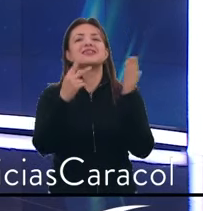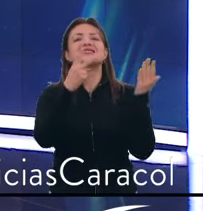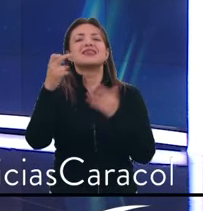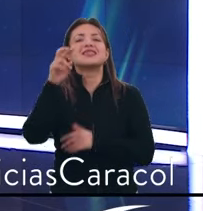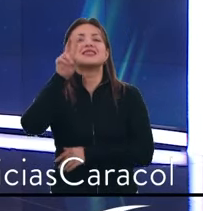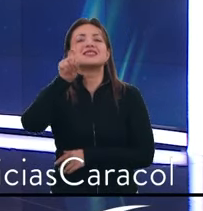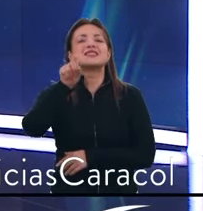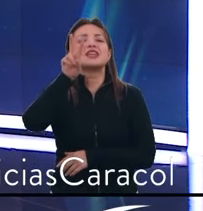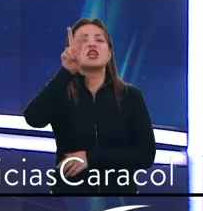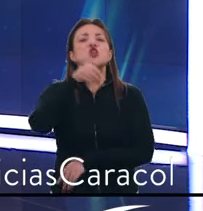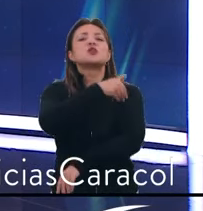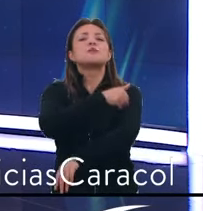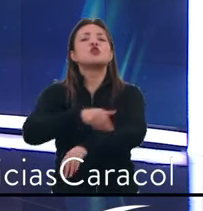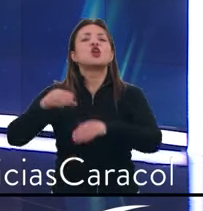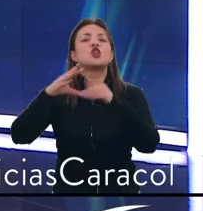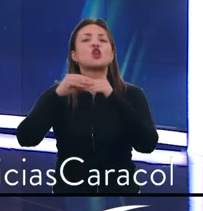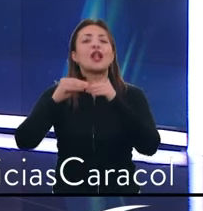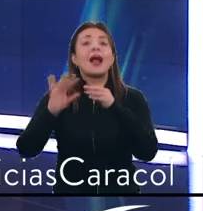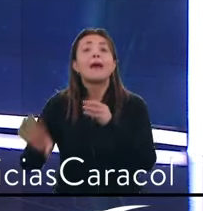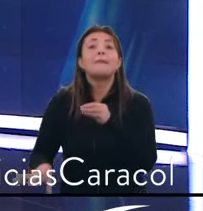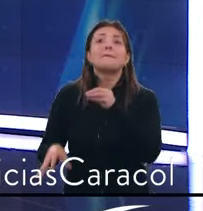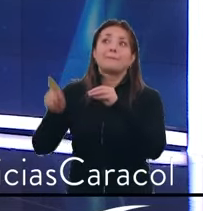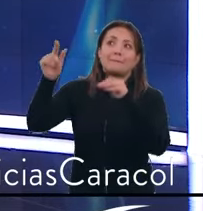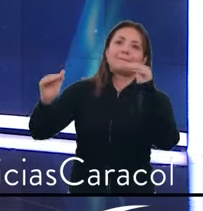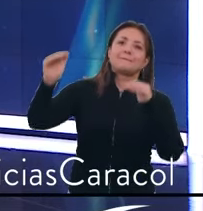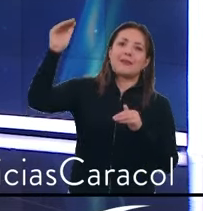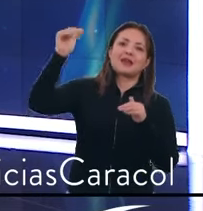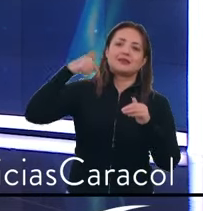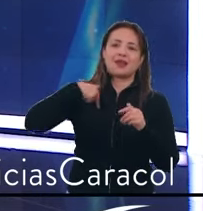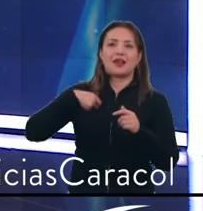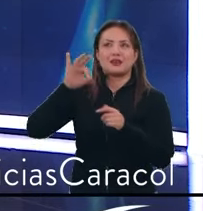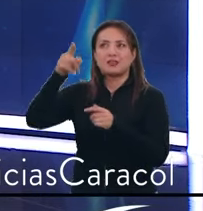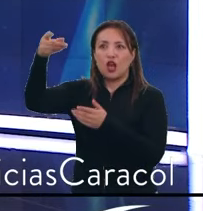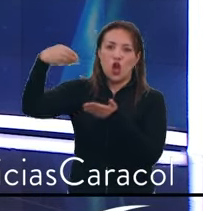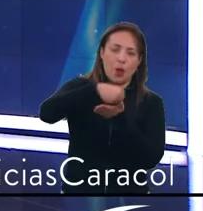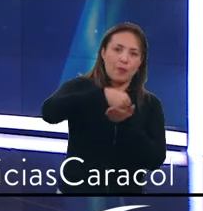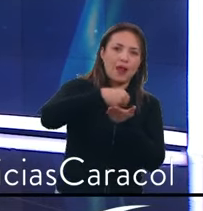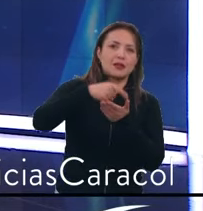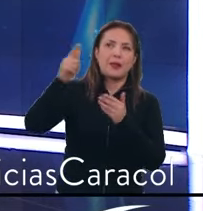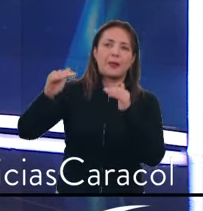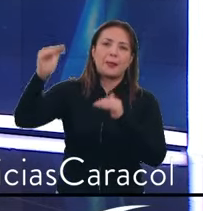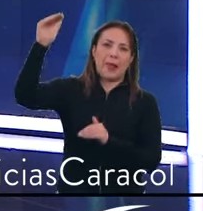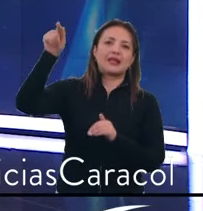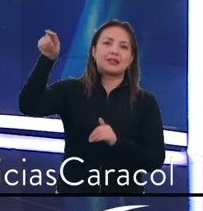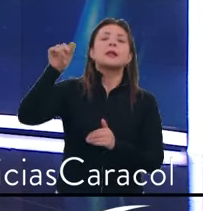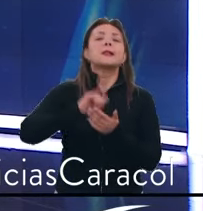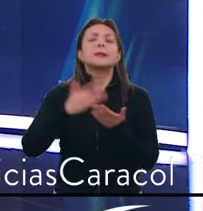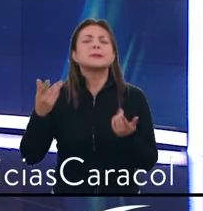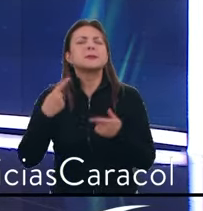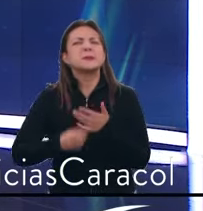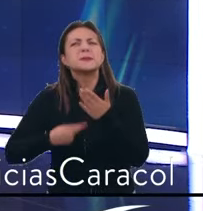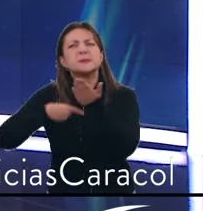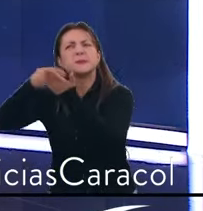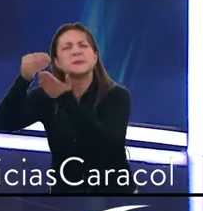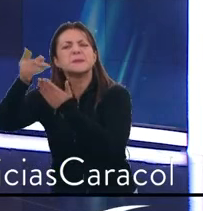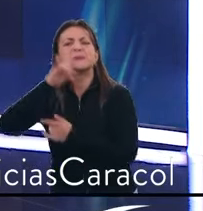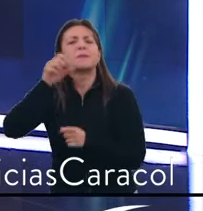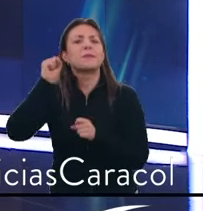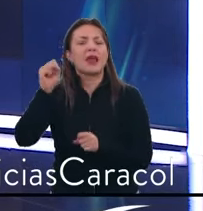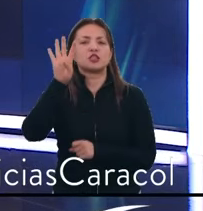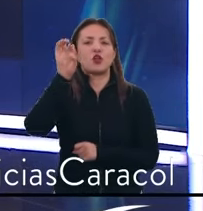14.762 millones de dólares más de lo que nos compran. ¿Qué es lo que más les compramos a Estados Unidos? El 90%